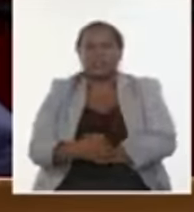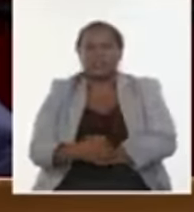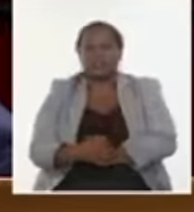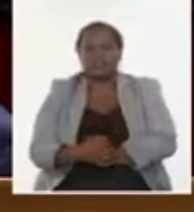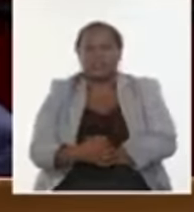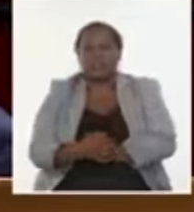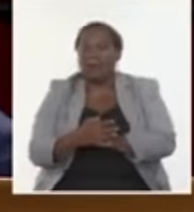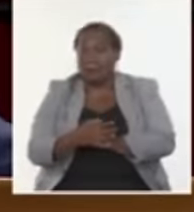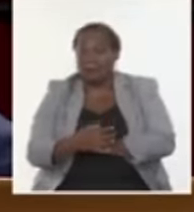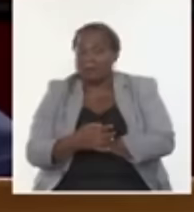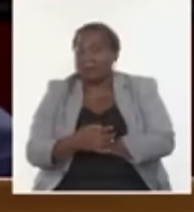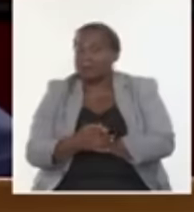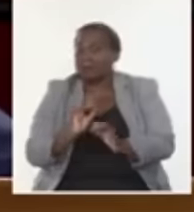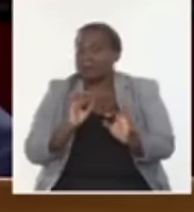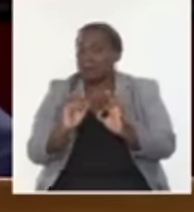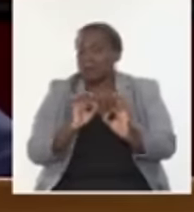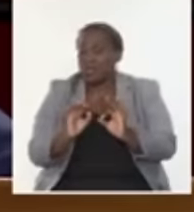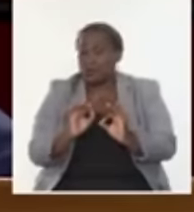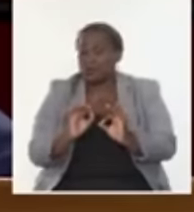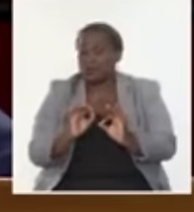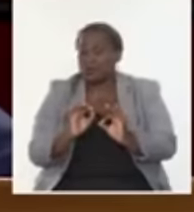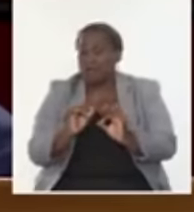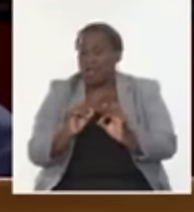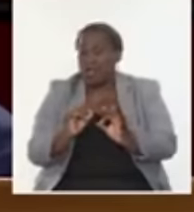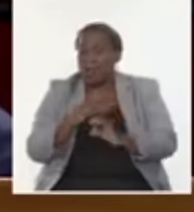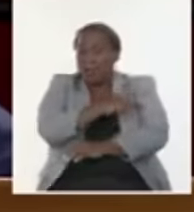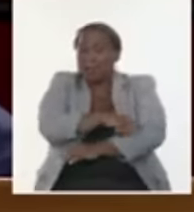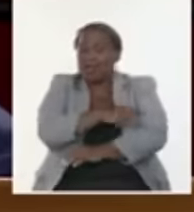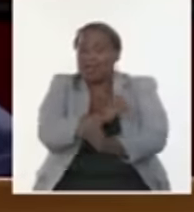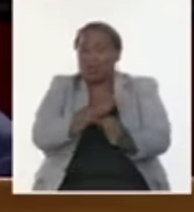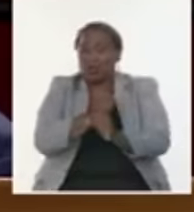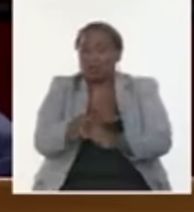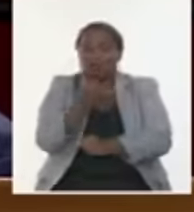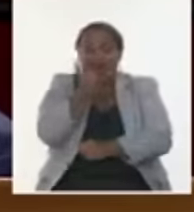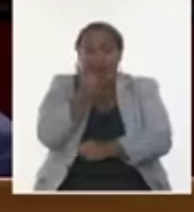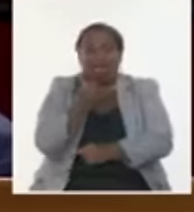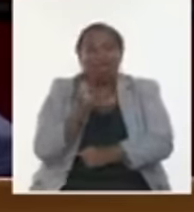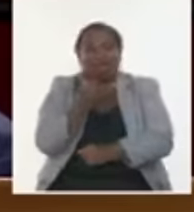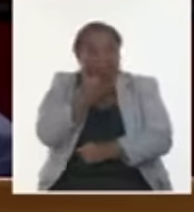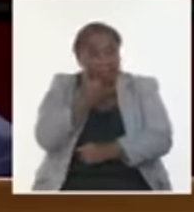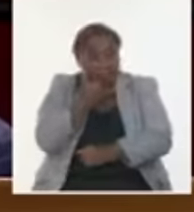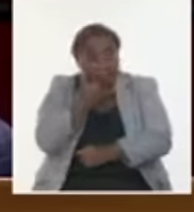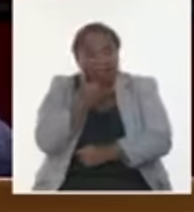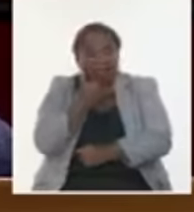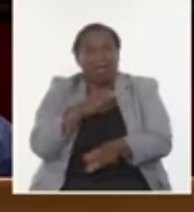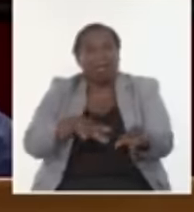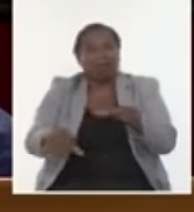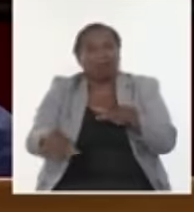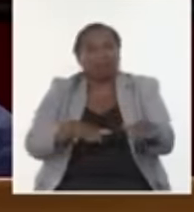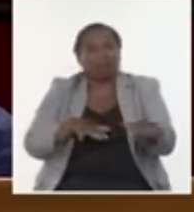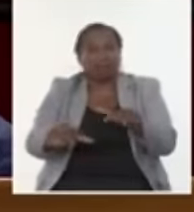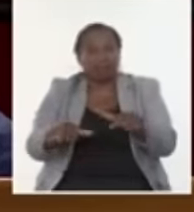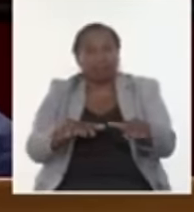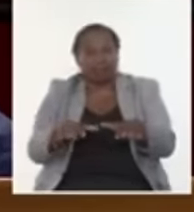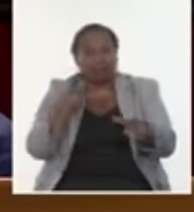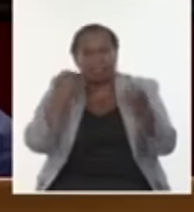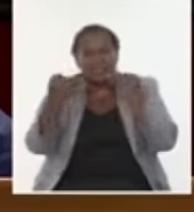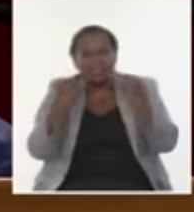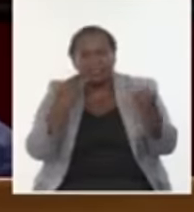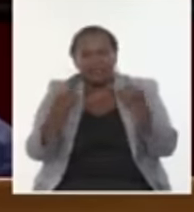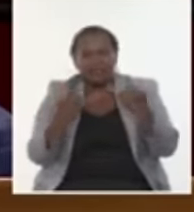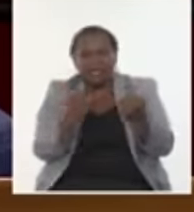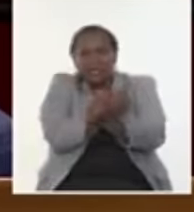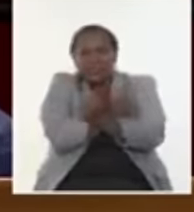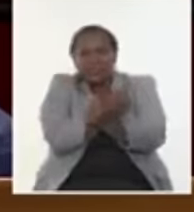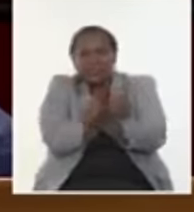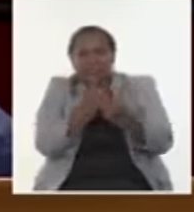pero cuando las potencias la utilicen para el mal, nos puede hacer mucho daño. Por eso hay que prepararse, identificar todos esos riesgos. Hay